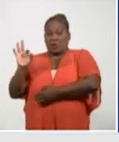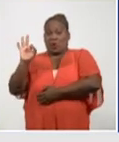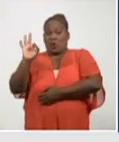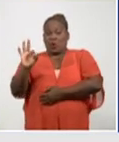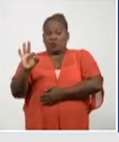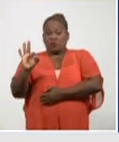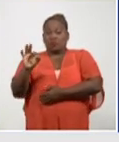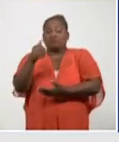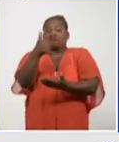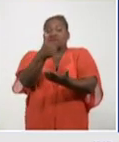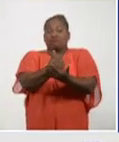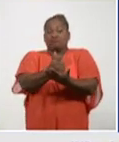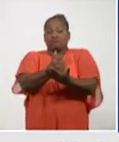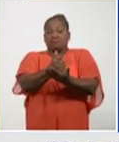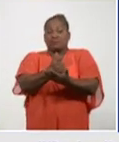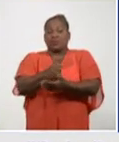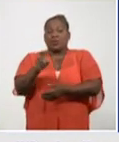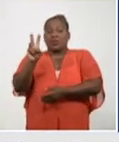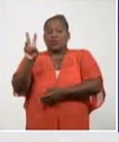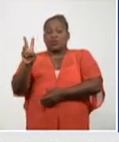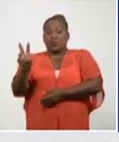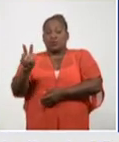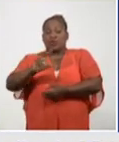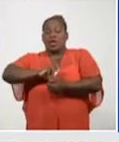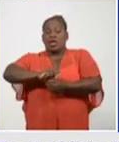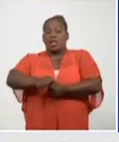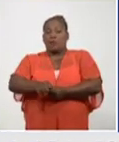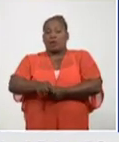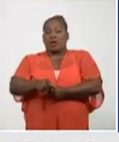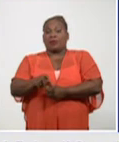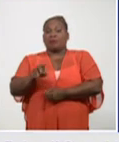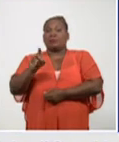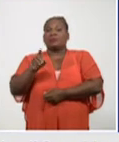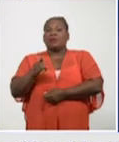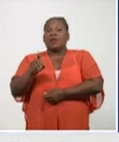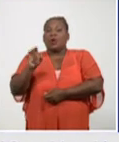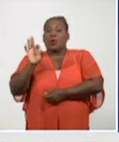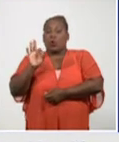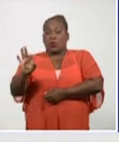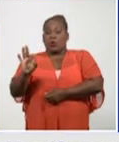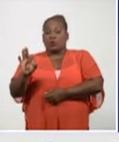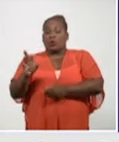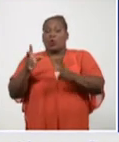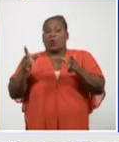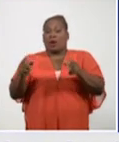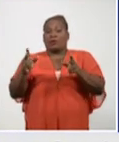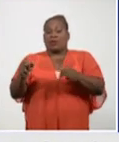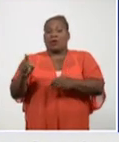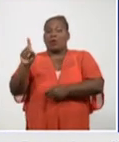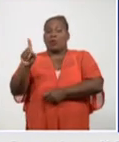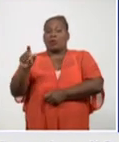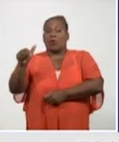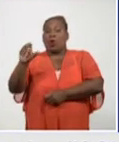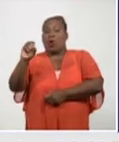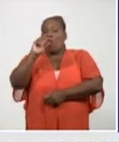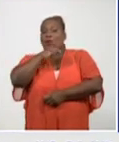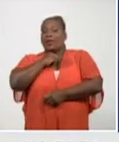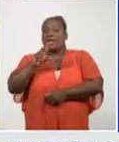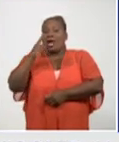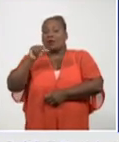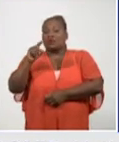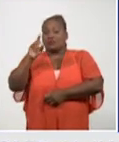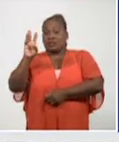Matanzas, 2 de Limonar, 8 de Cárdenas, 1 de Jovellano y 3 de Pedro